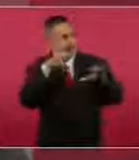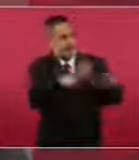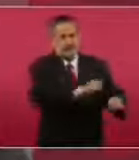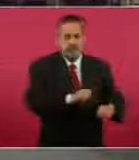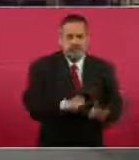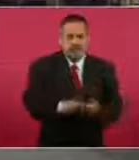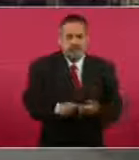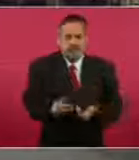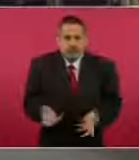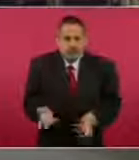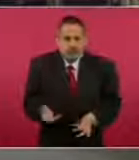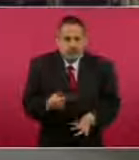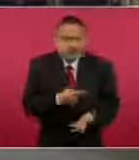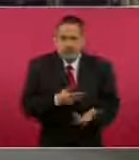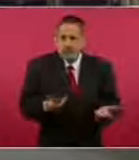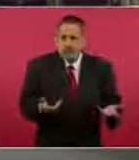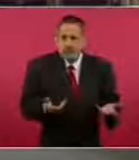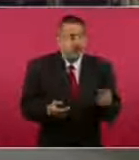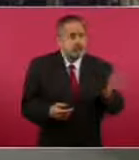Entonces,